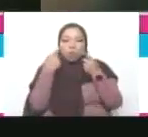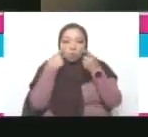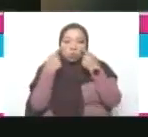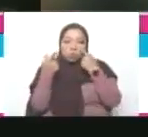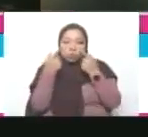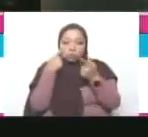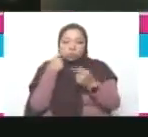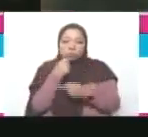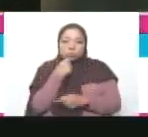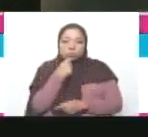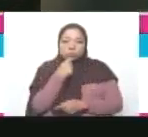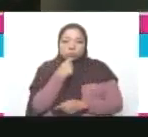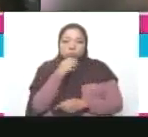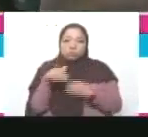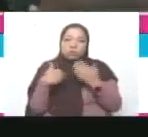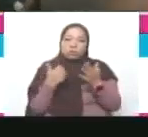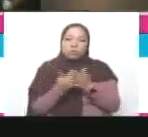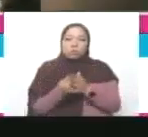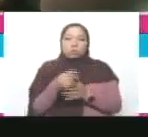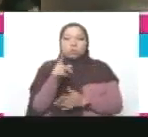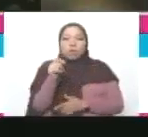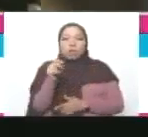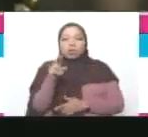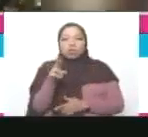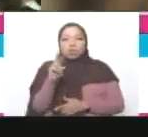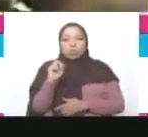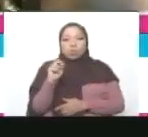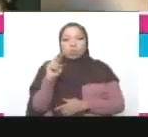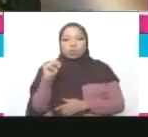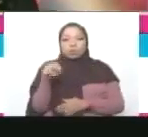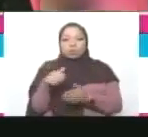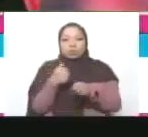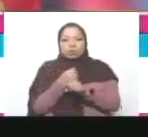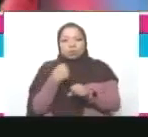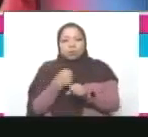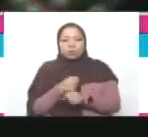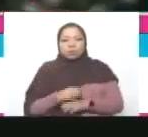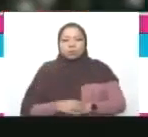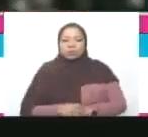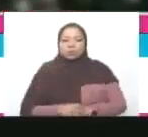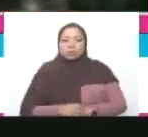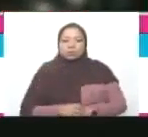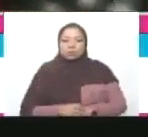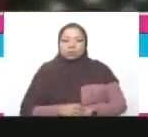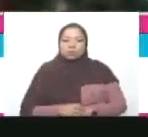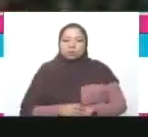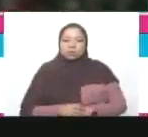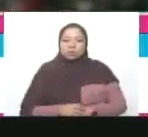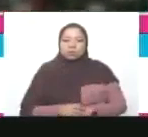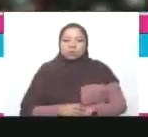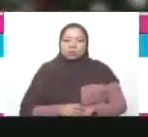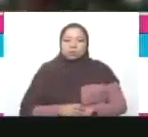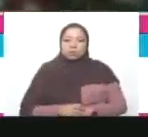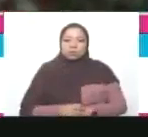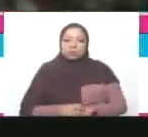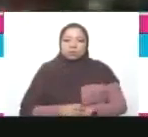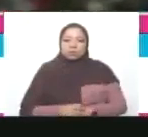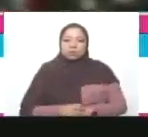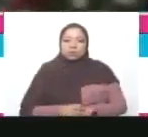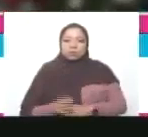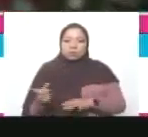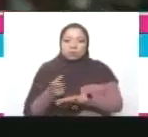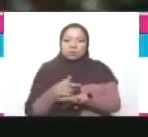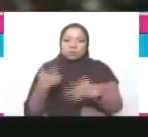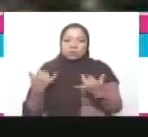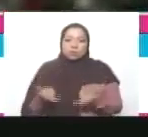me impresionó. Ahí está, en Turén. Ahí estaba Primitivo Cedeño, querido compañero, gobernador de Portuguesa.